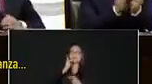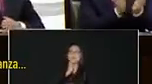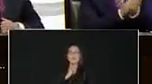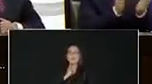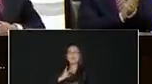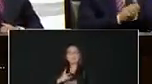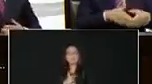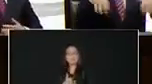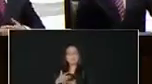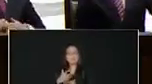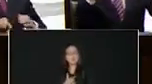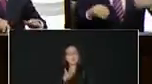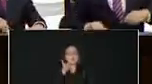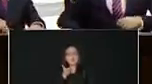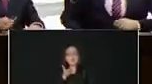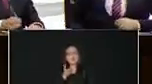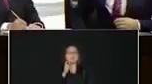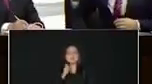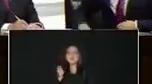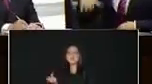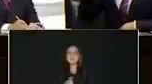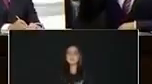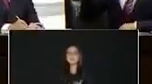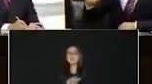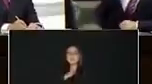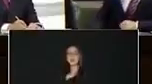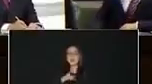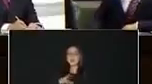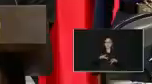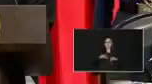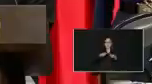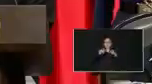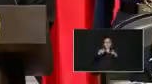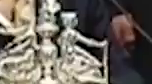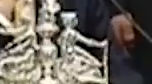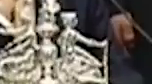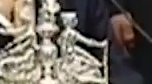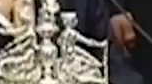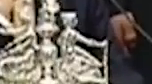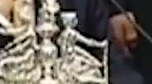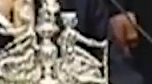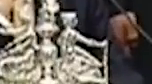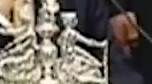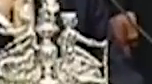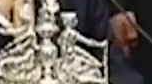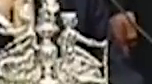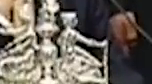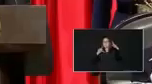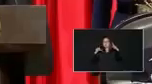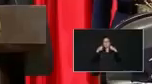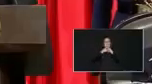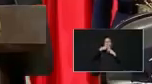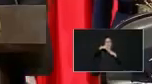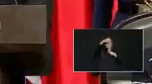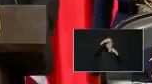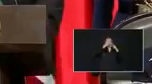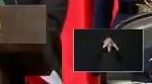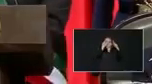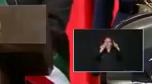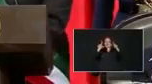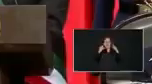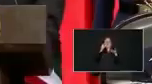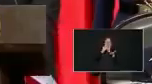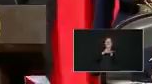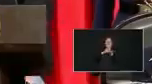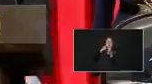Y todo se derrochó o se fue por el caño de la corrupción. Se reducirá el IVA